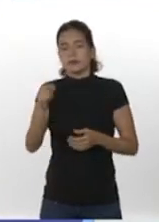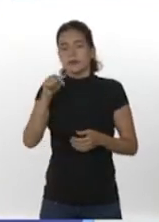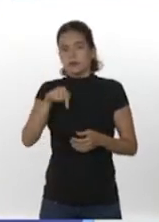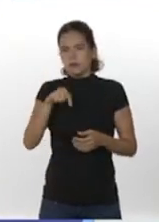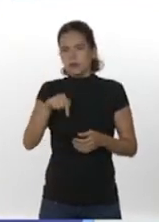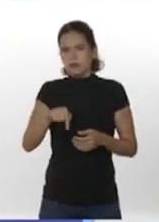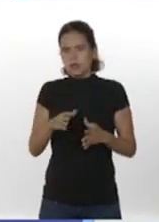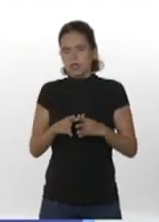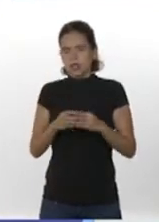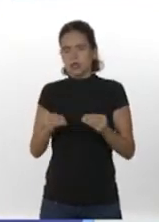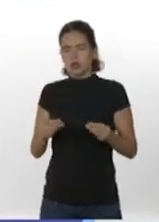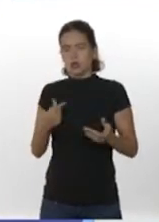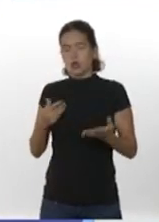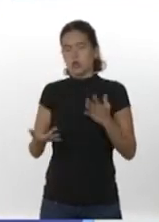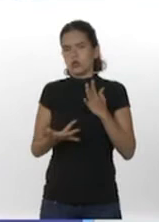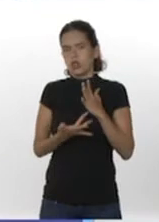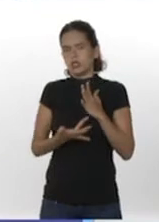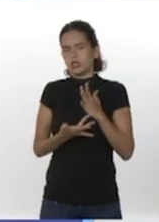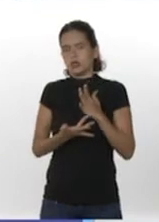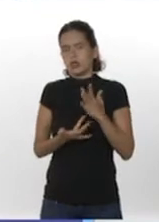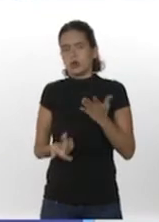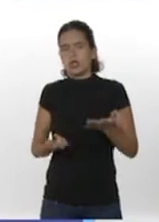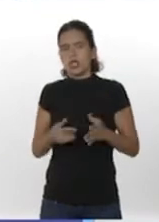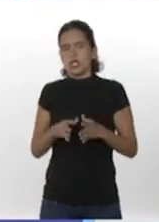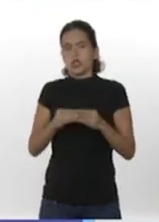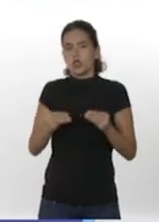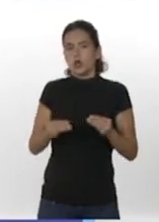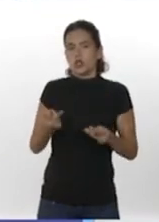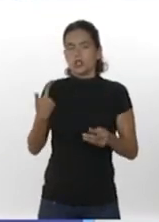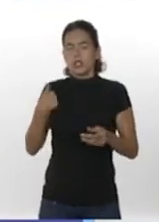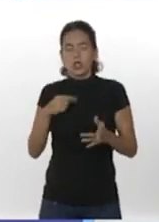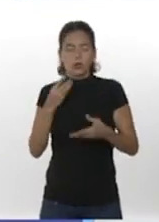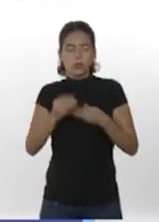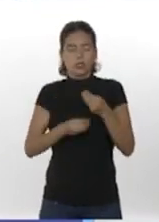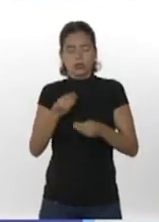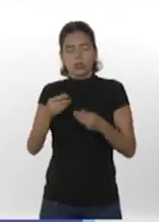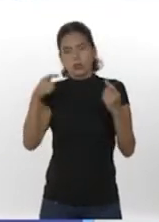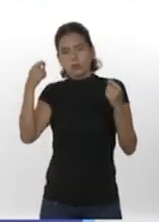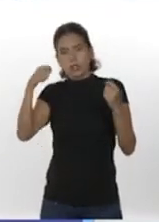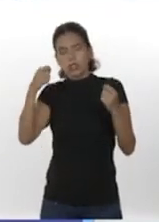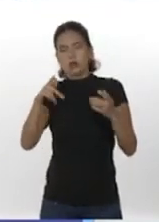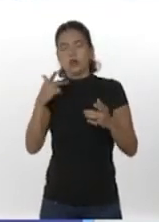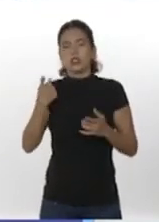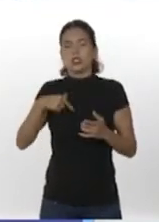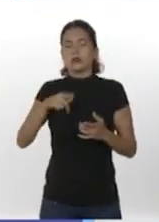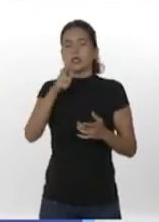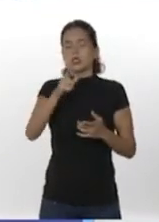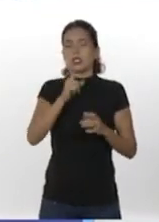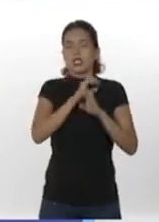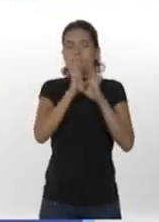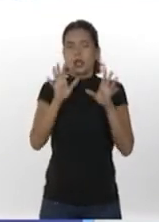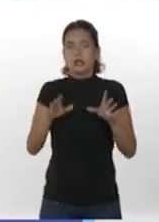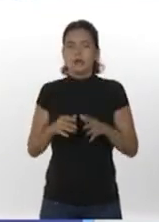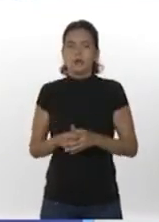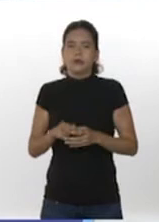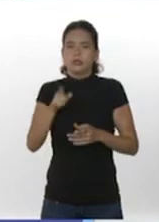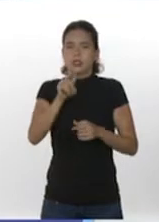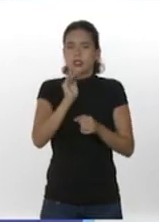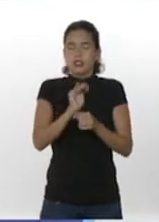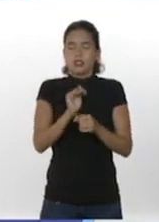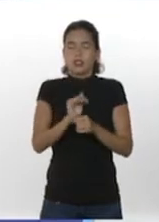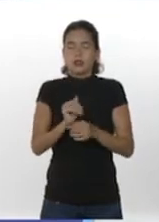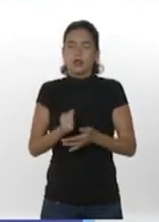que en la actualidad, con todo ese auge de la tecnología, todo el mundo tiene como grabar un video, debemos